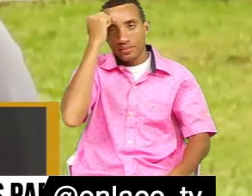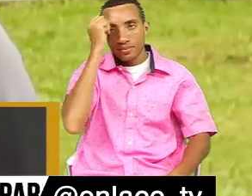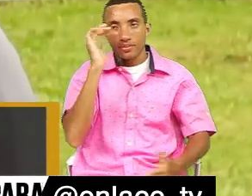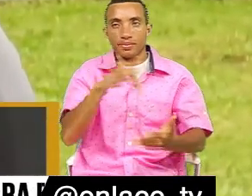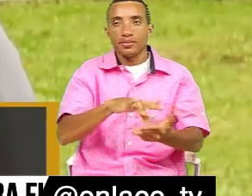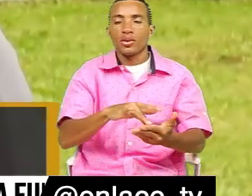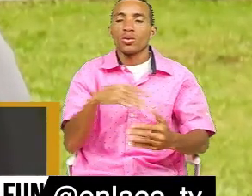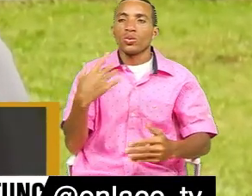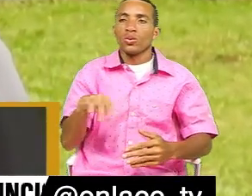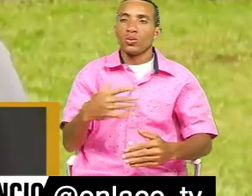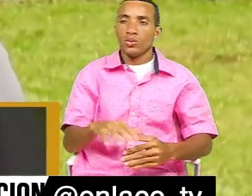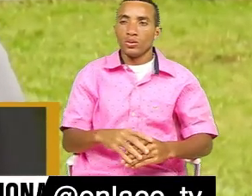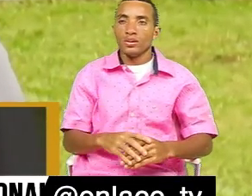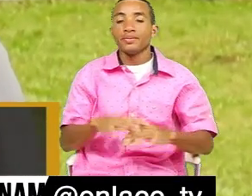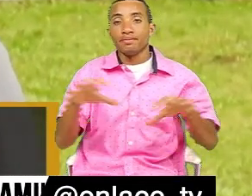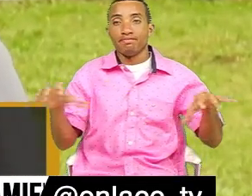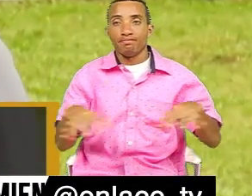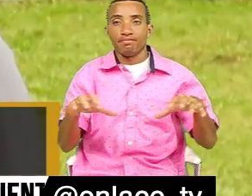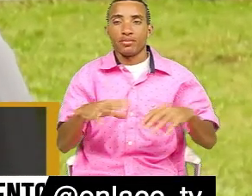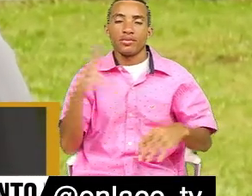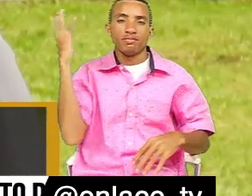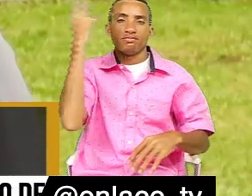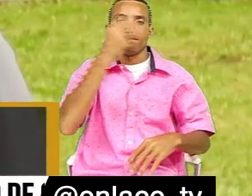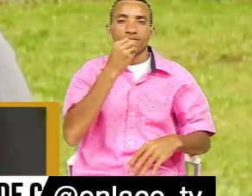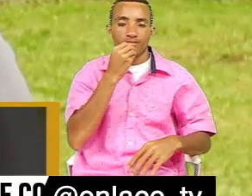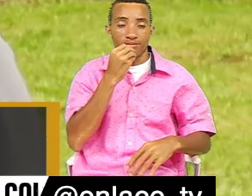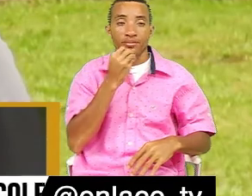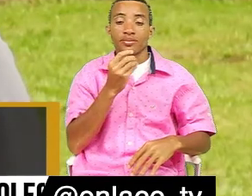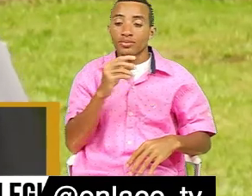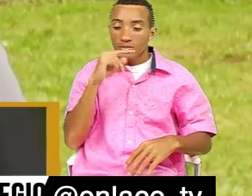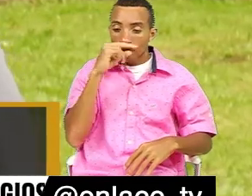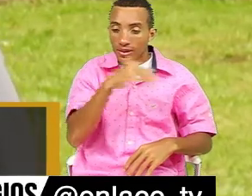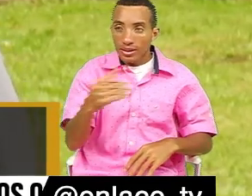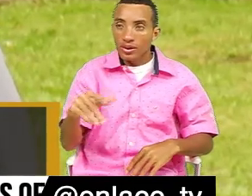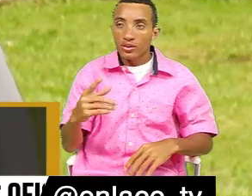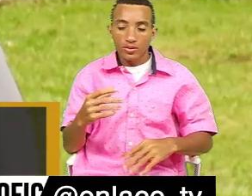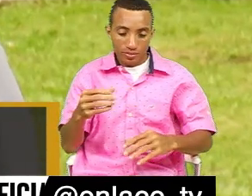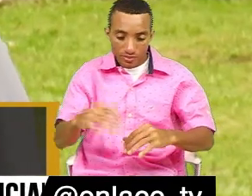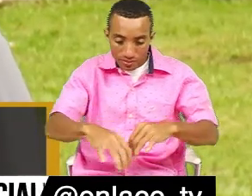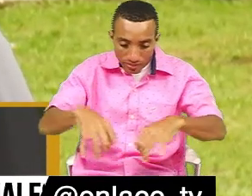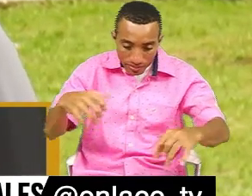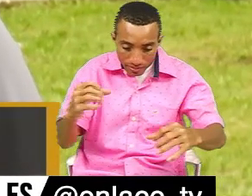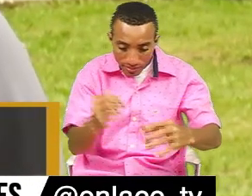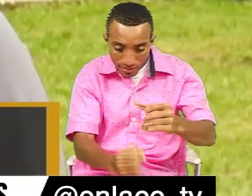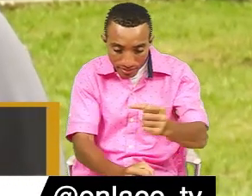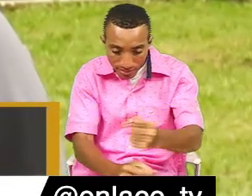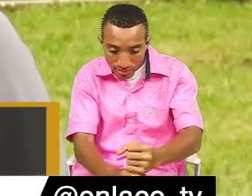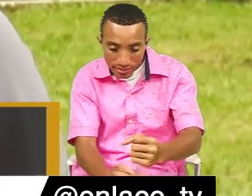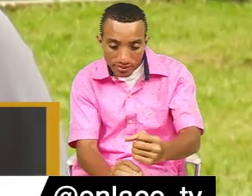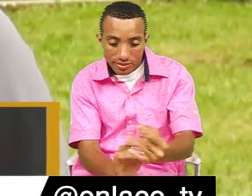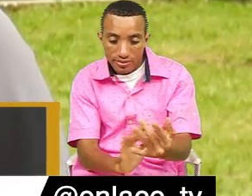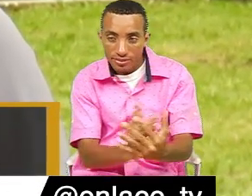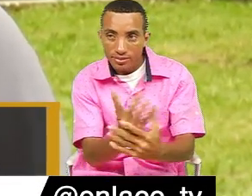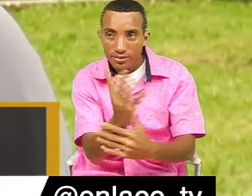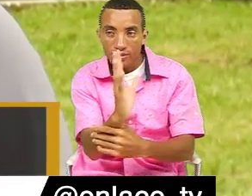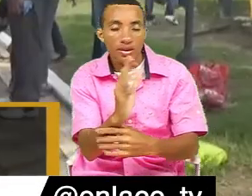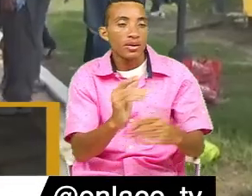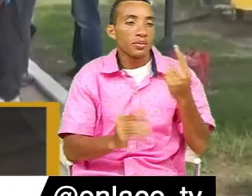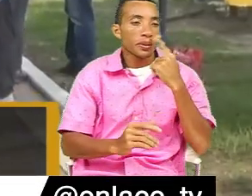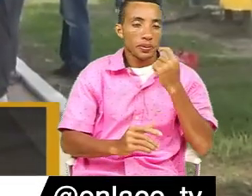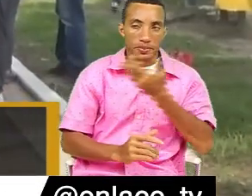jornada muy hermosa, los niños contribuyeron al sembrado de las plantas, con los papitos pudimos